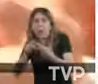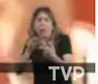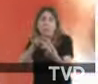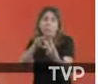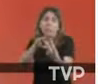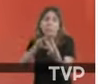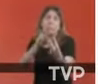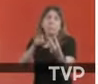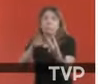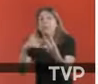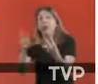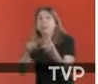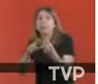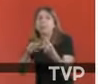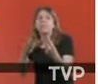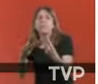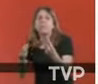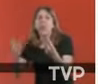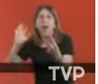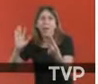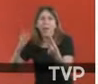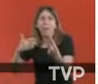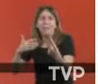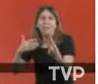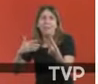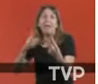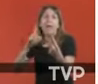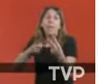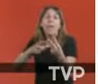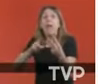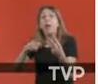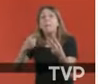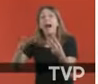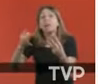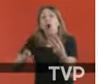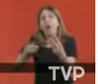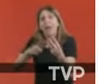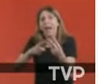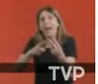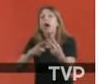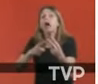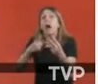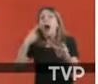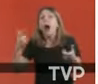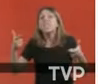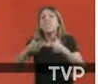mucho más suave y que también parecería correcta, es acudir al Tribunal de la Haya,